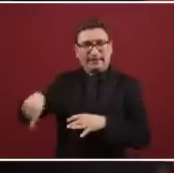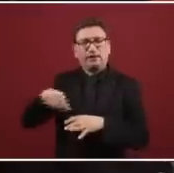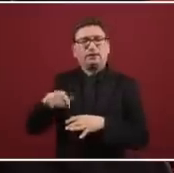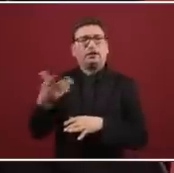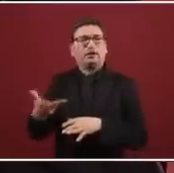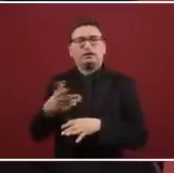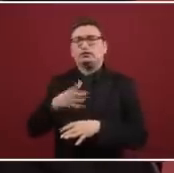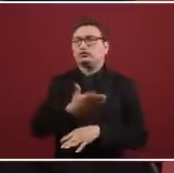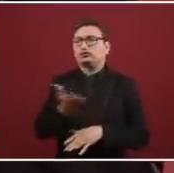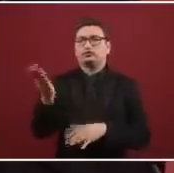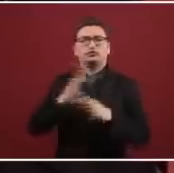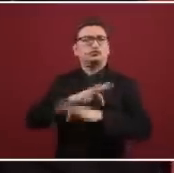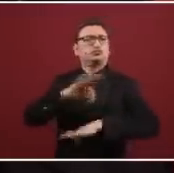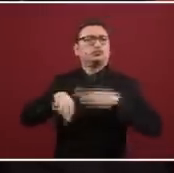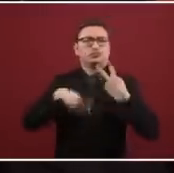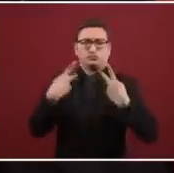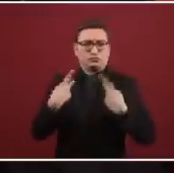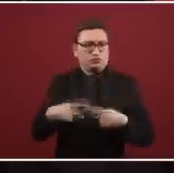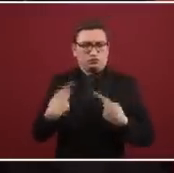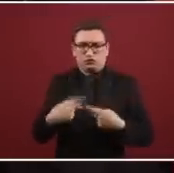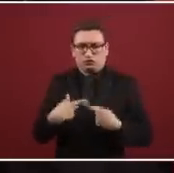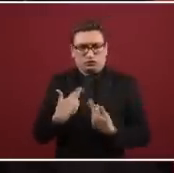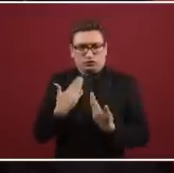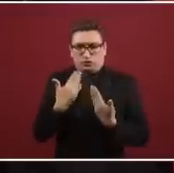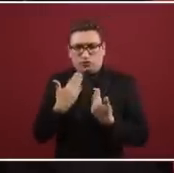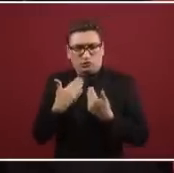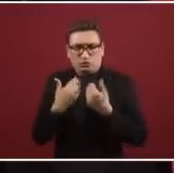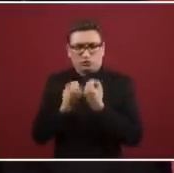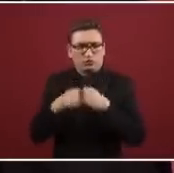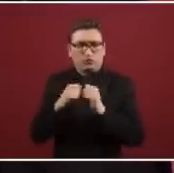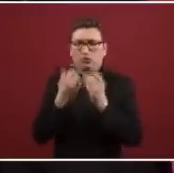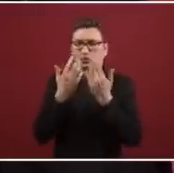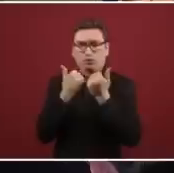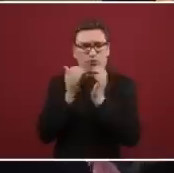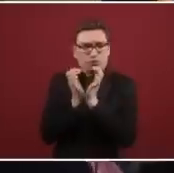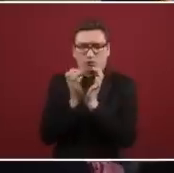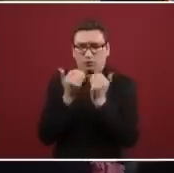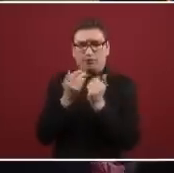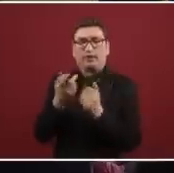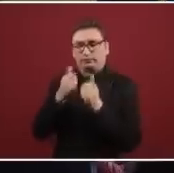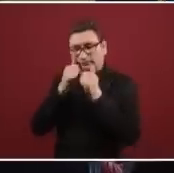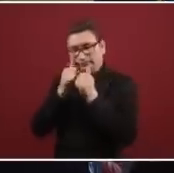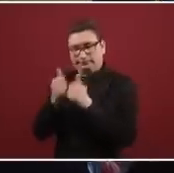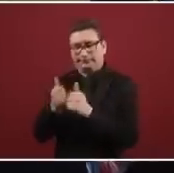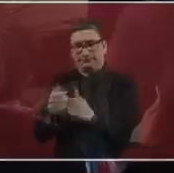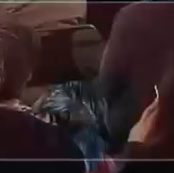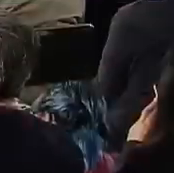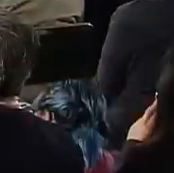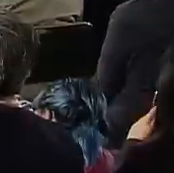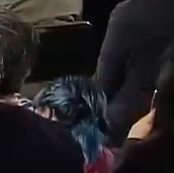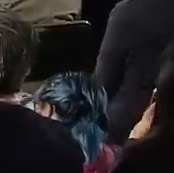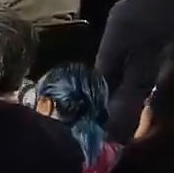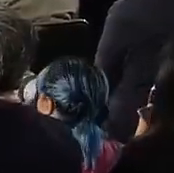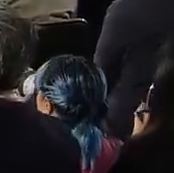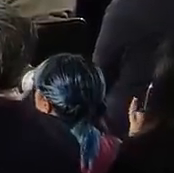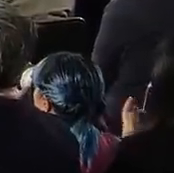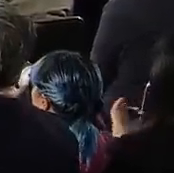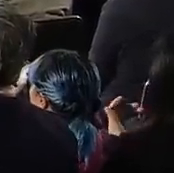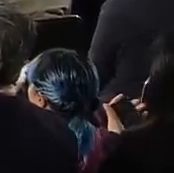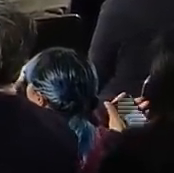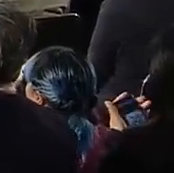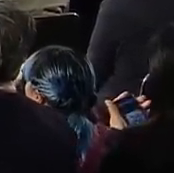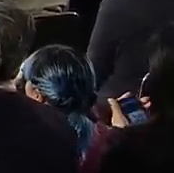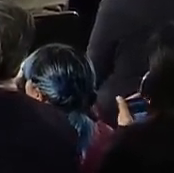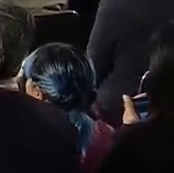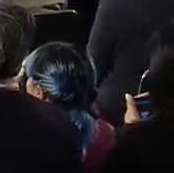población que no cuenta con seguridad social. Entonces, el